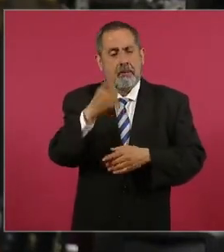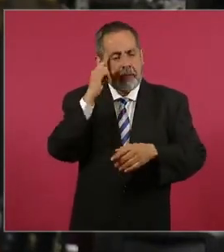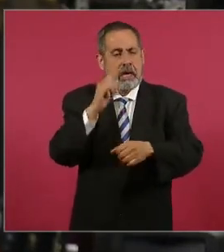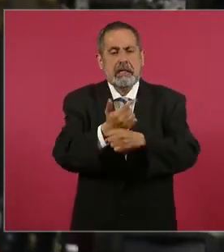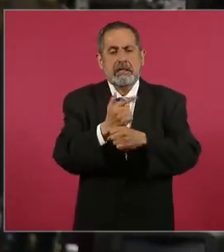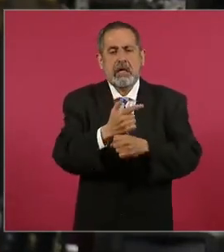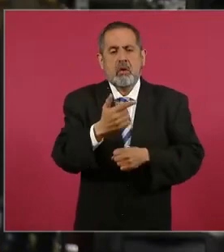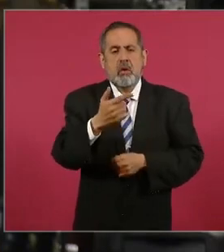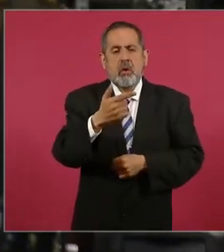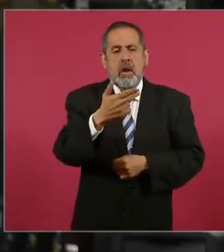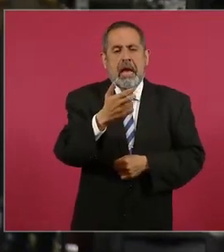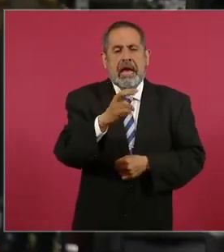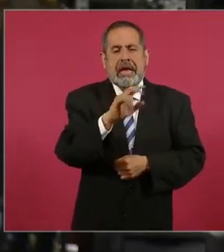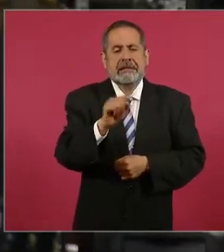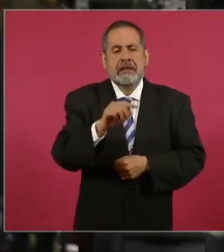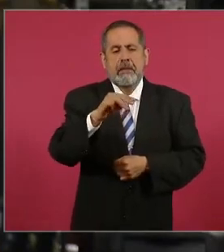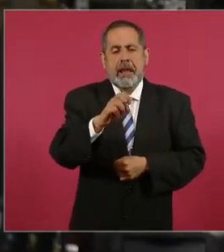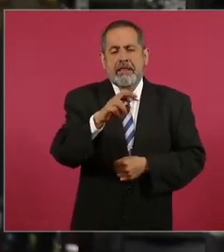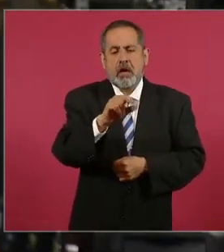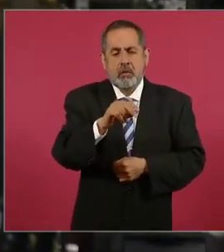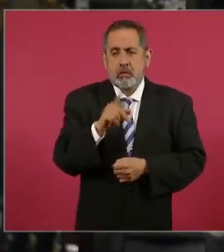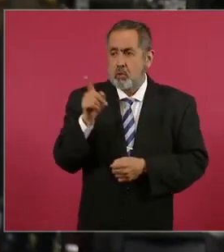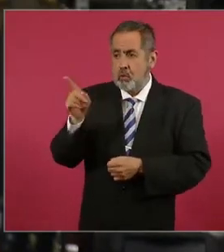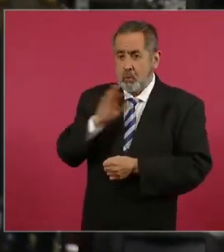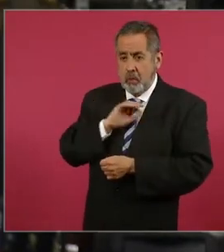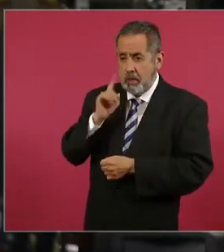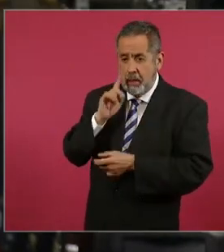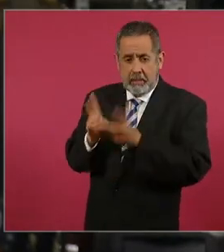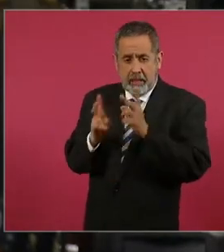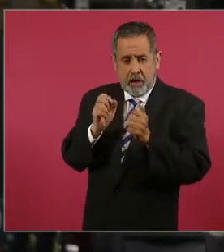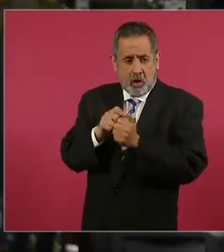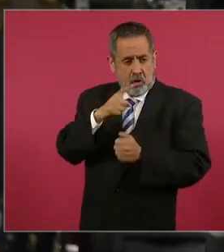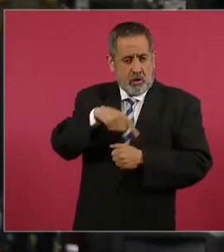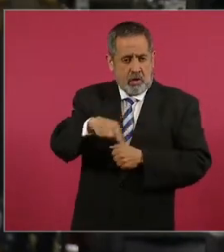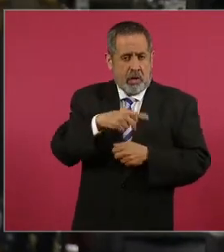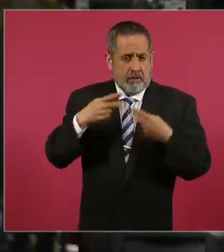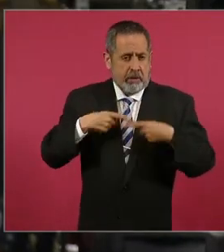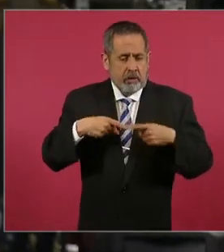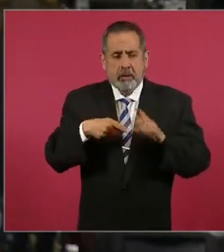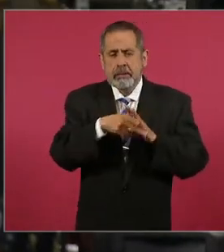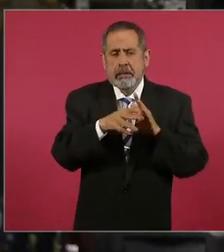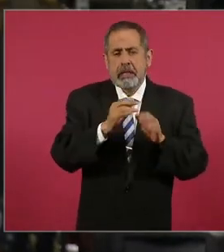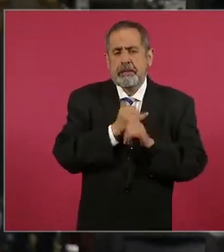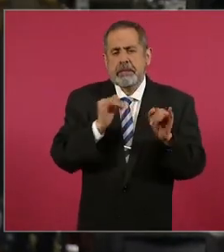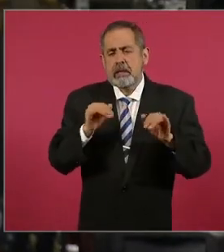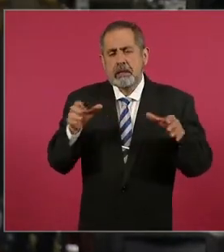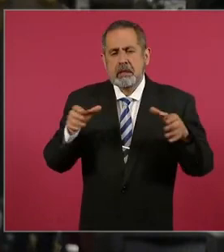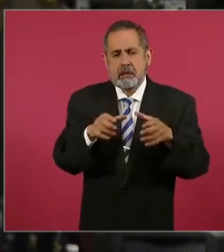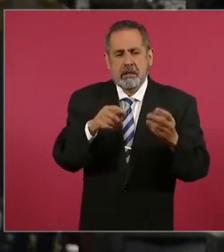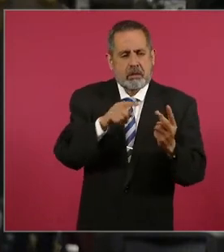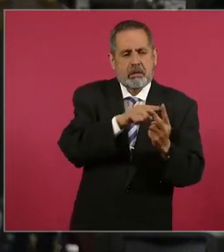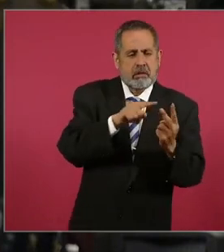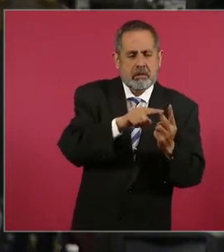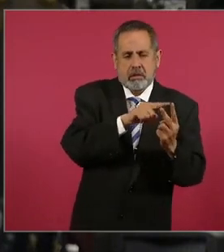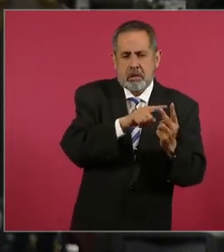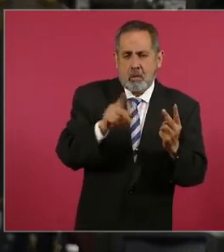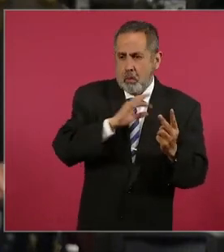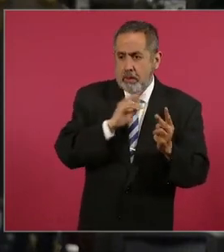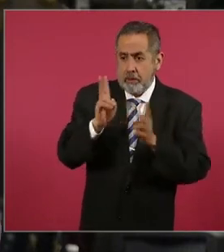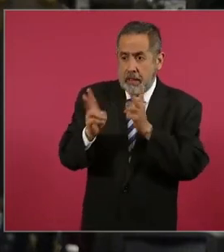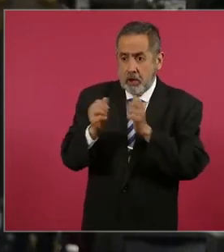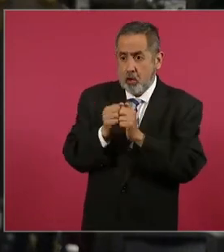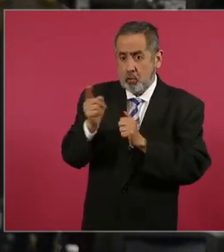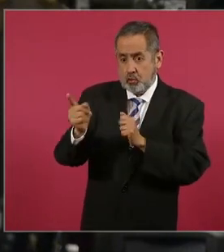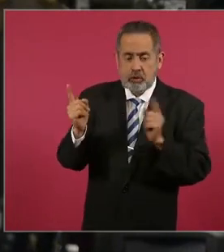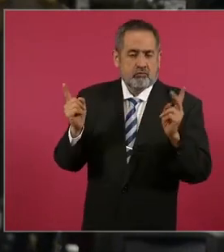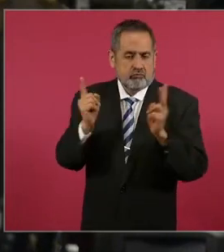Manero? Y si usted podría recibir, platicar con estas periodistas independientes, Natalie y Michelle Hoyos López, también con